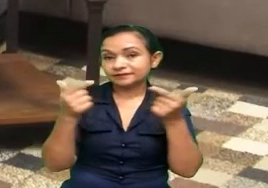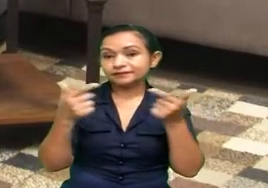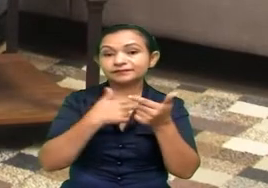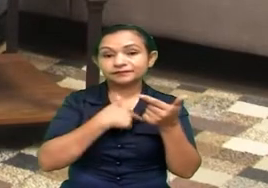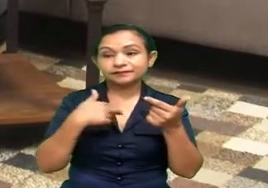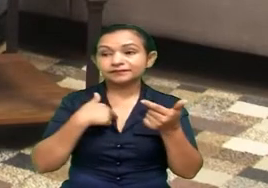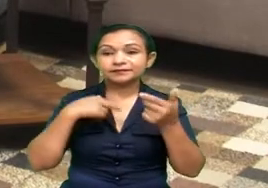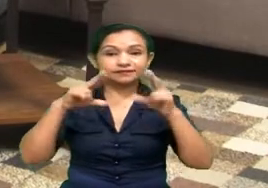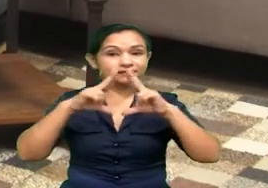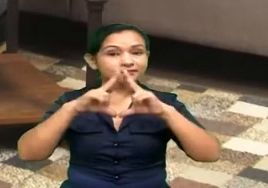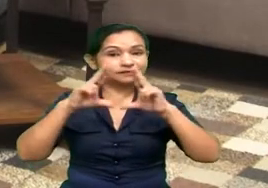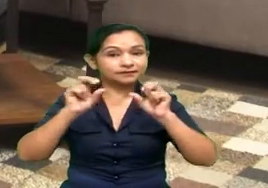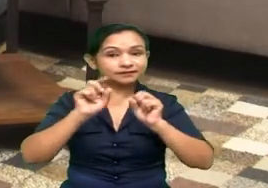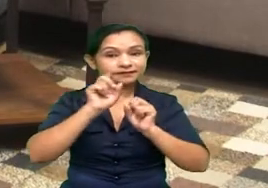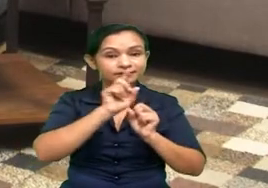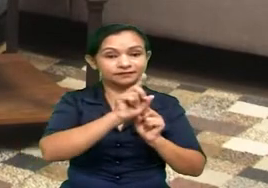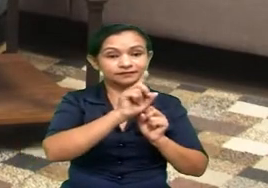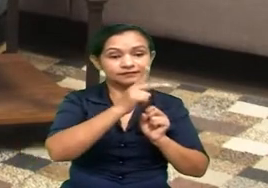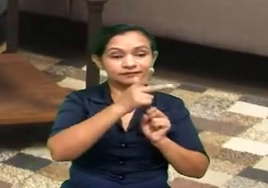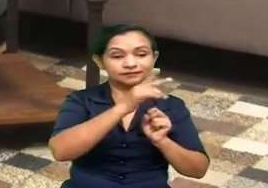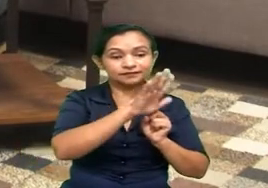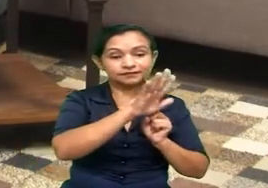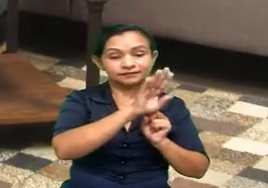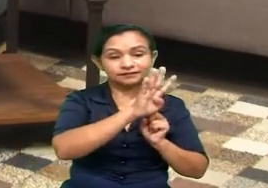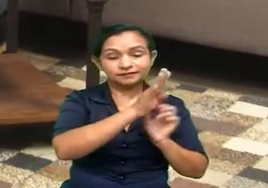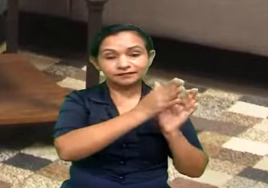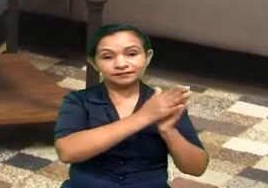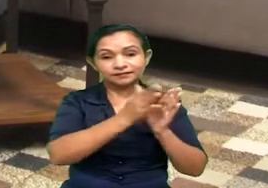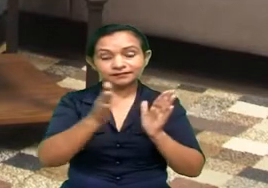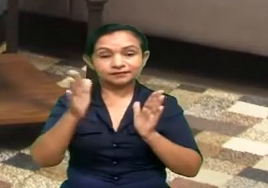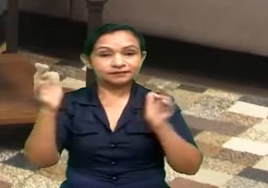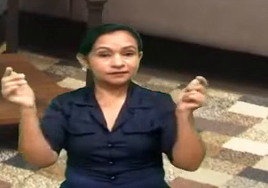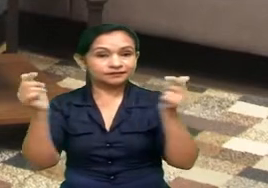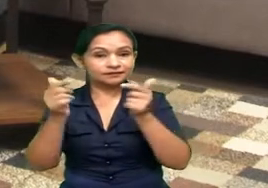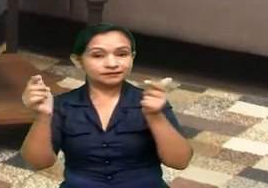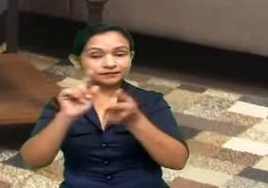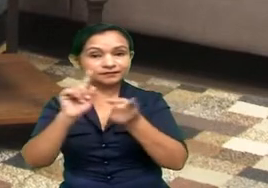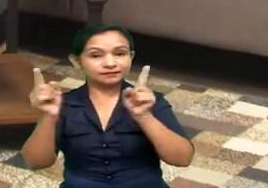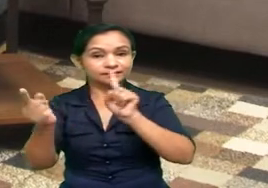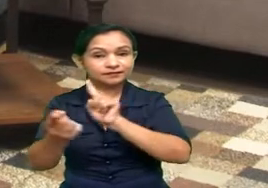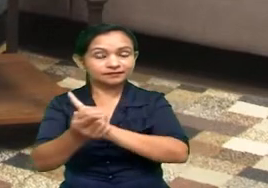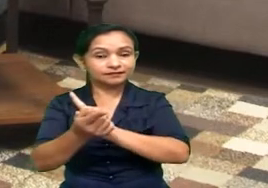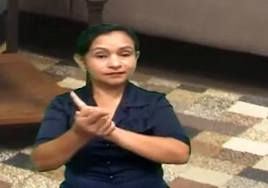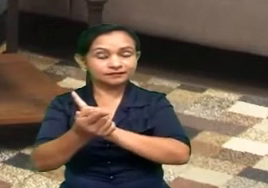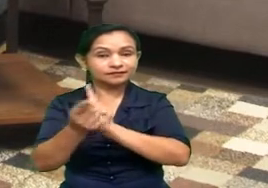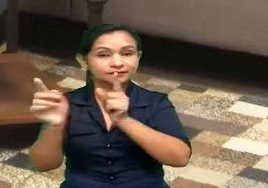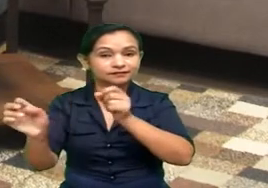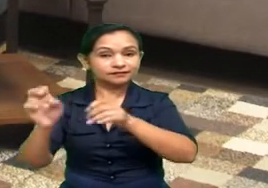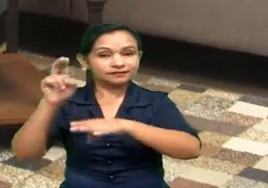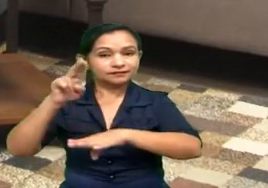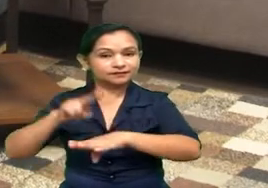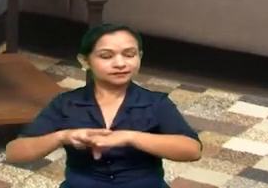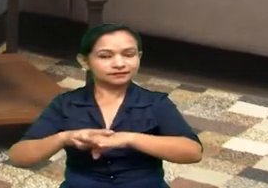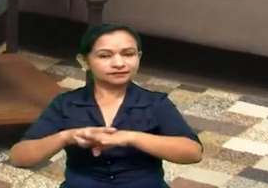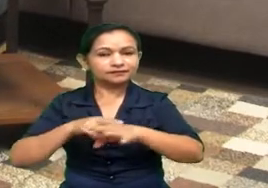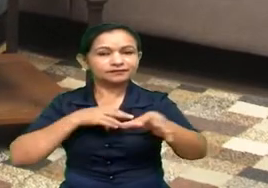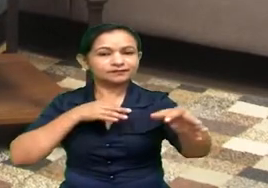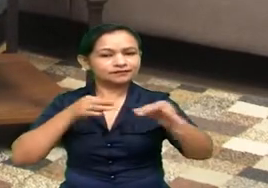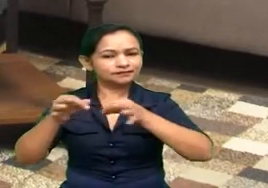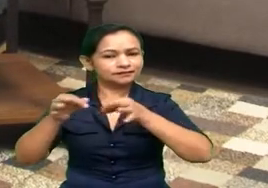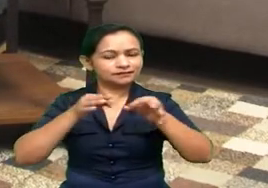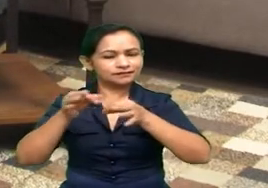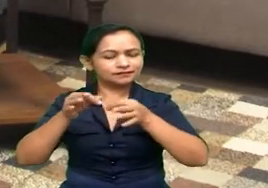tenía en Nicaragua desde 1854, esa guerra civil se transforma en una guerra nacional. Y voy a explicar cuál es